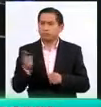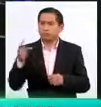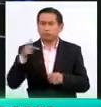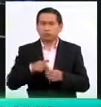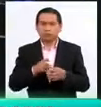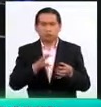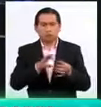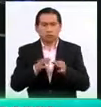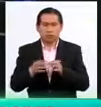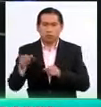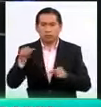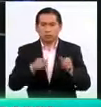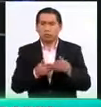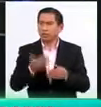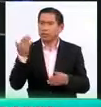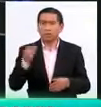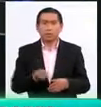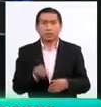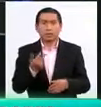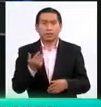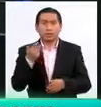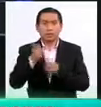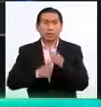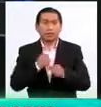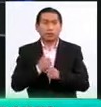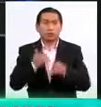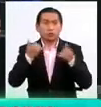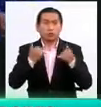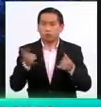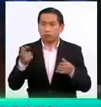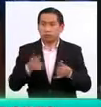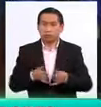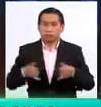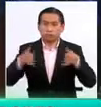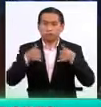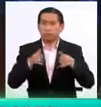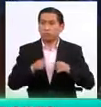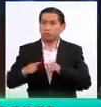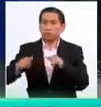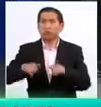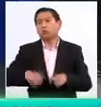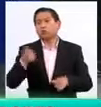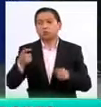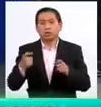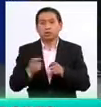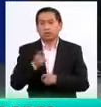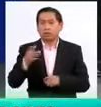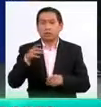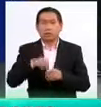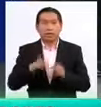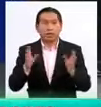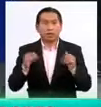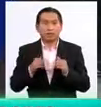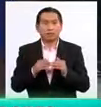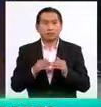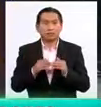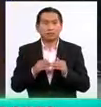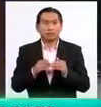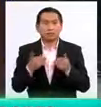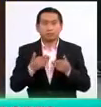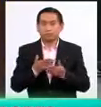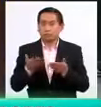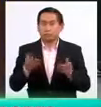las Olimpiadas Científicas desde los 13 años y hoy fue premiada al igual que otros ganadores del Departamento de La Paz. Entre